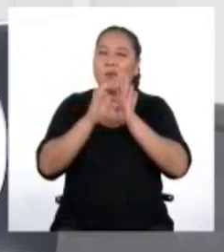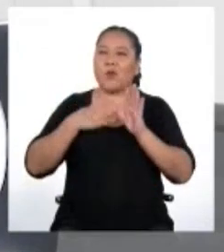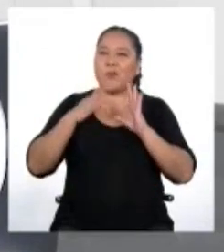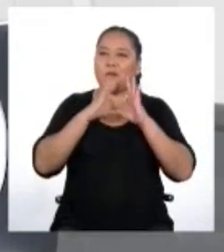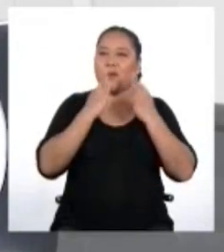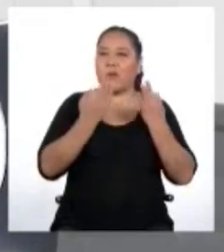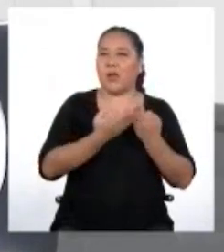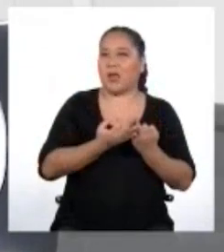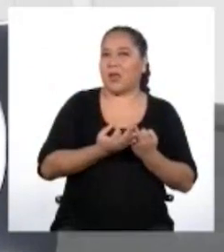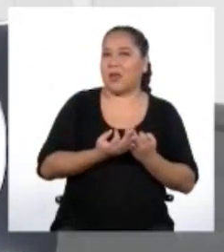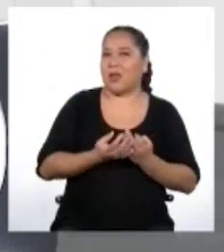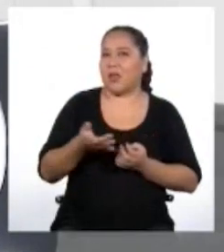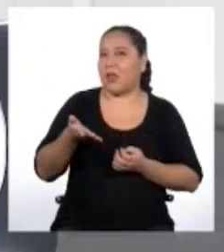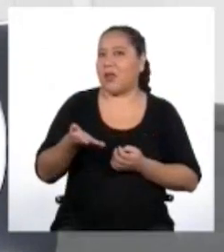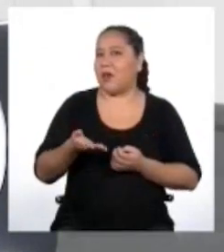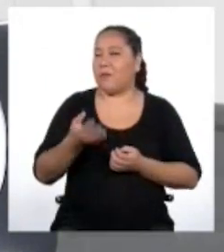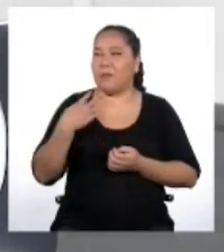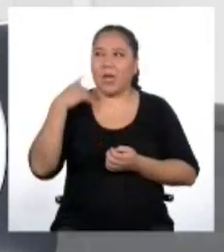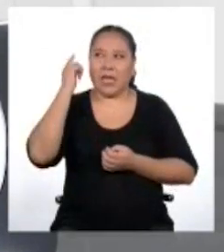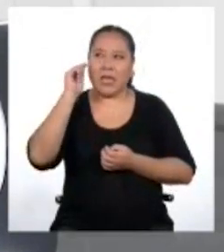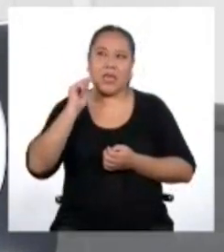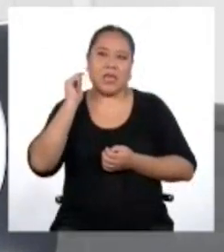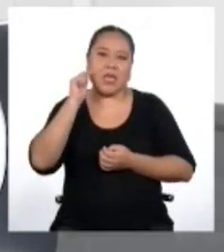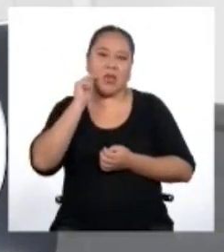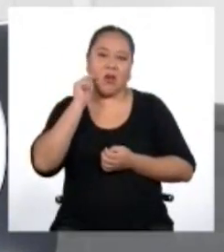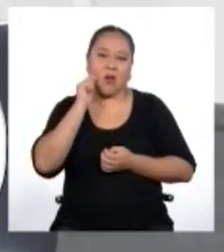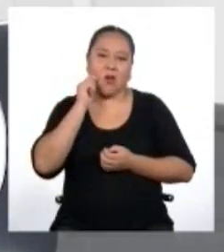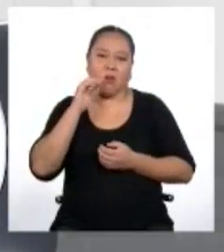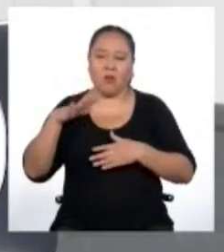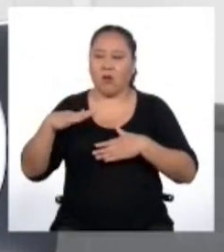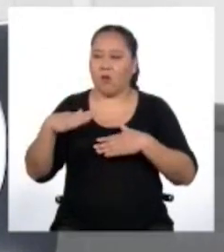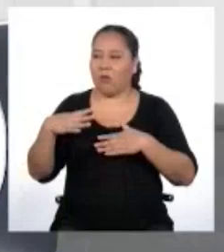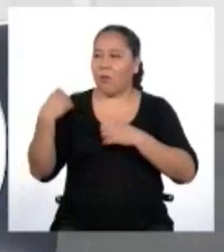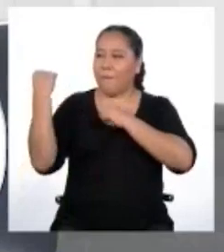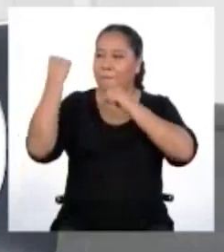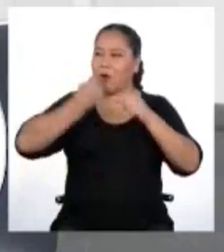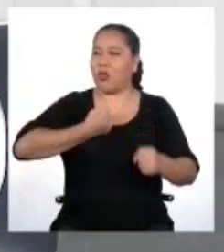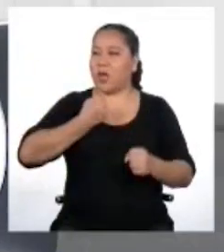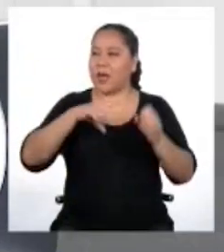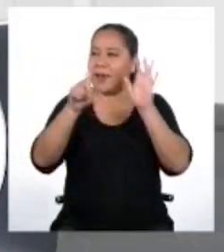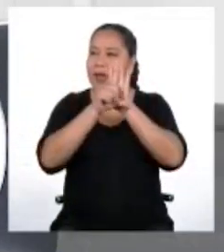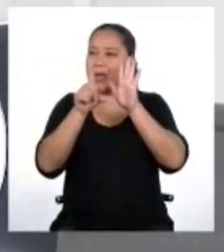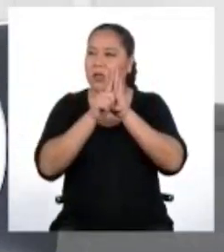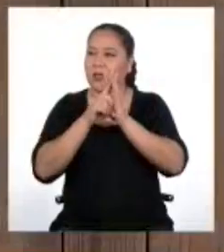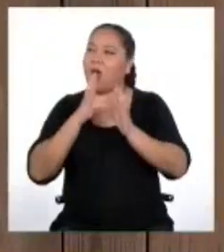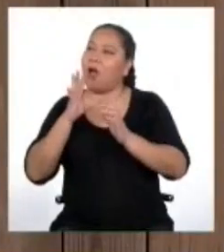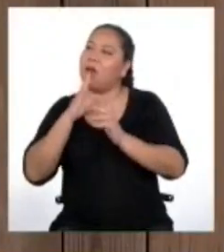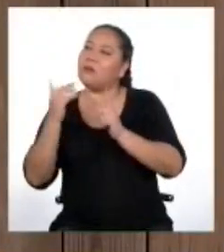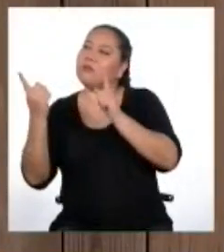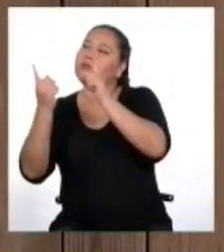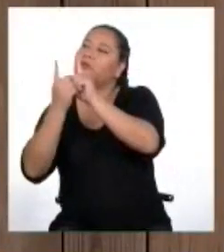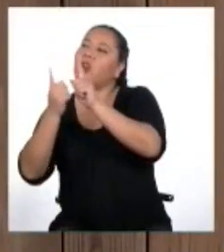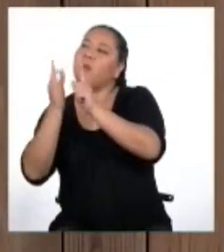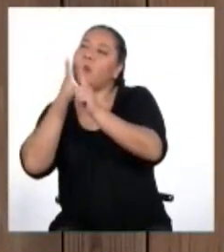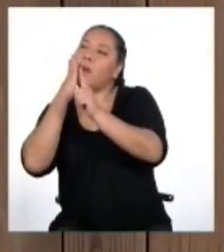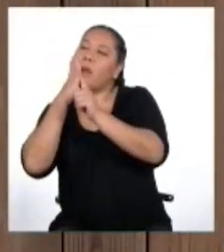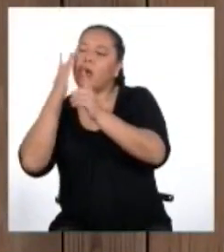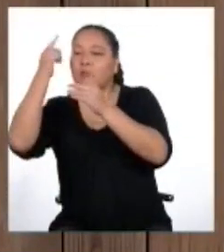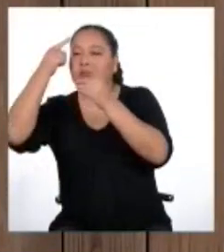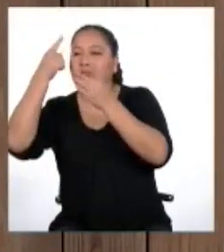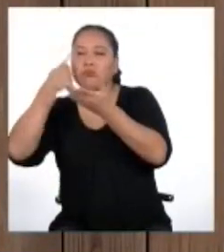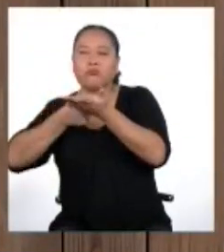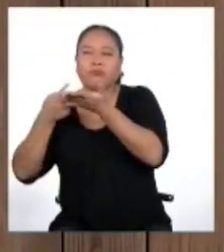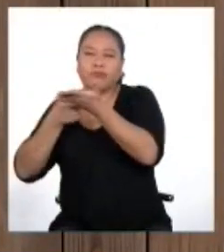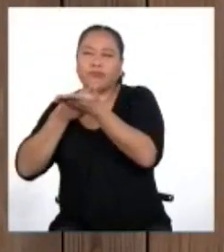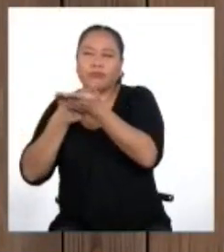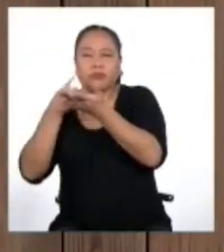tío es como si fuera el poder legislativo, porque él habla con mi mamá y luego llegan a una conclusión. Exacto, y con lo que